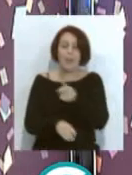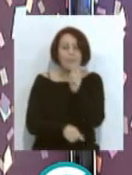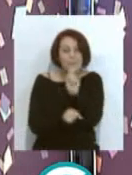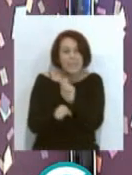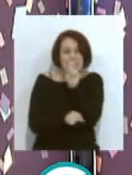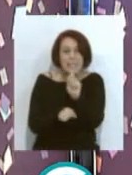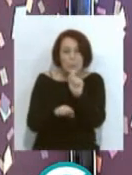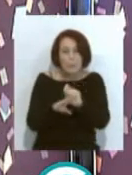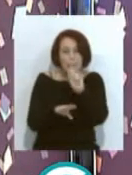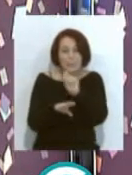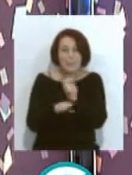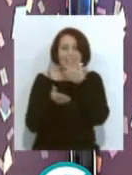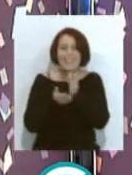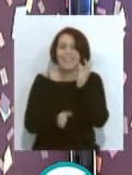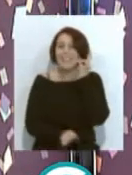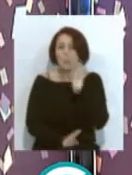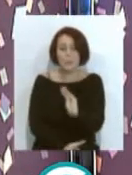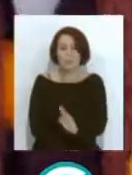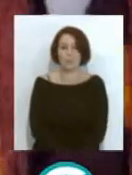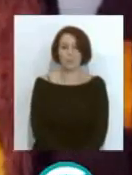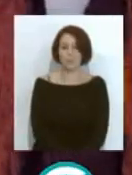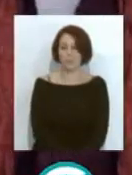bichito, en este caso a su hija.